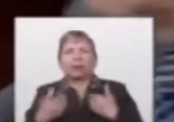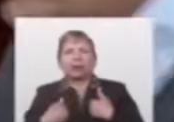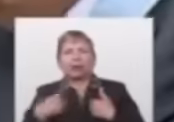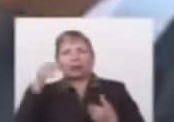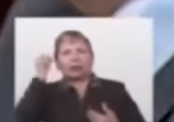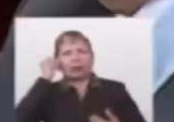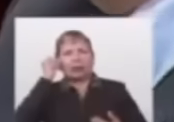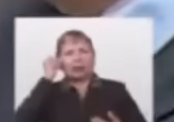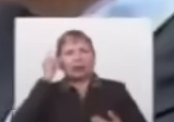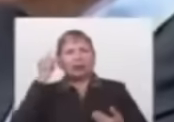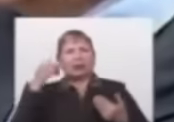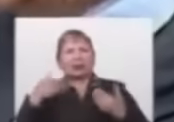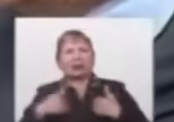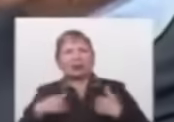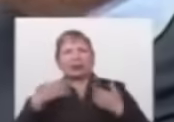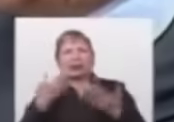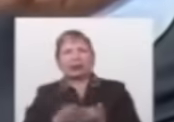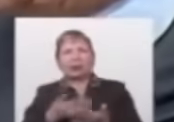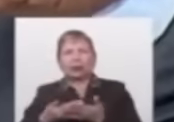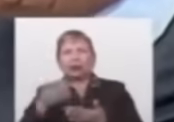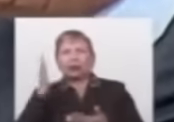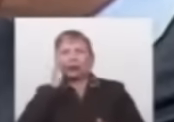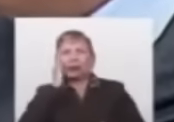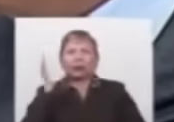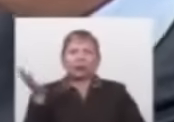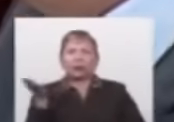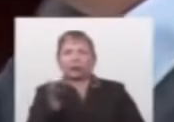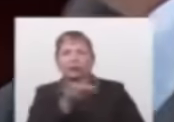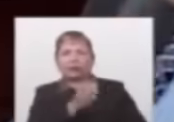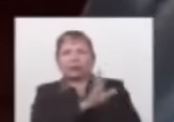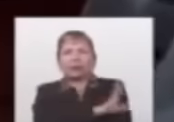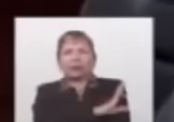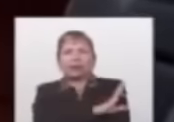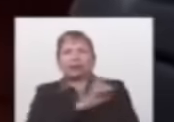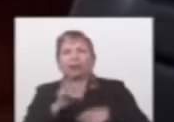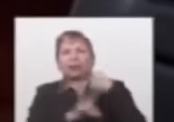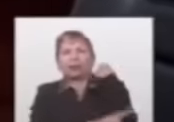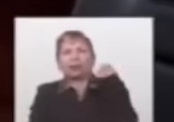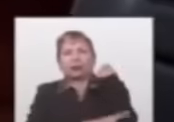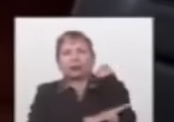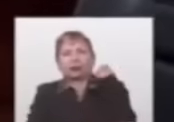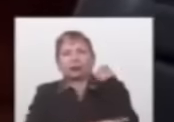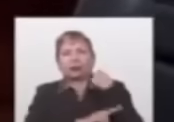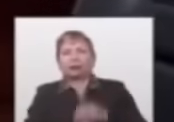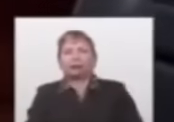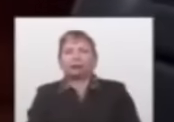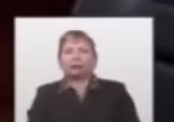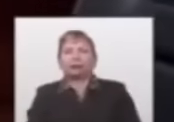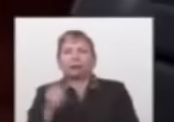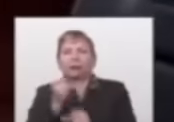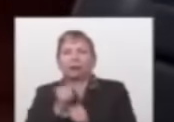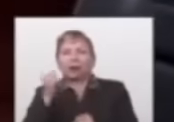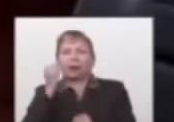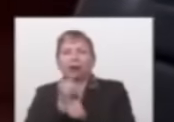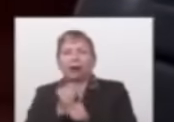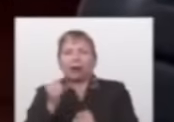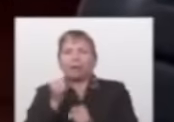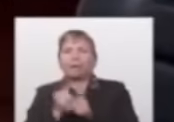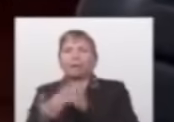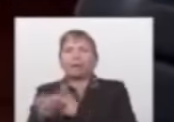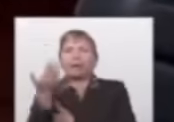Nación, Patricia Benavides, en la Comisión de Fiscalización y Contraloría, en la que la fiscal de la